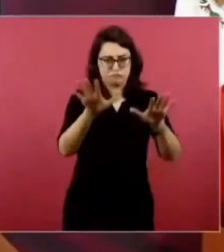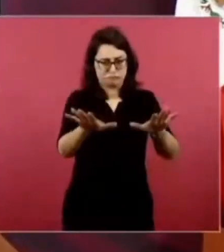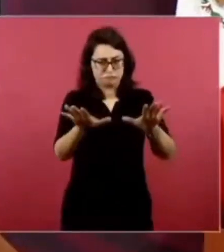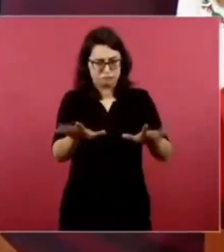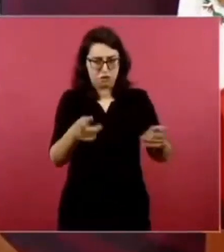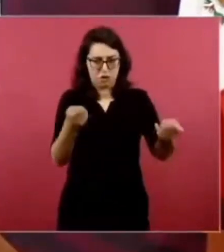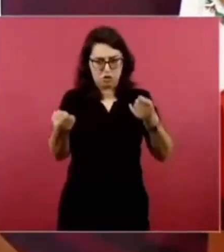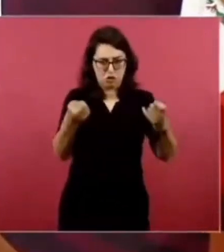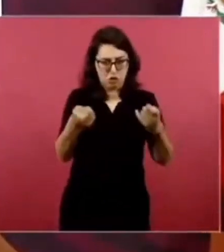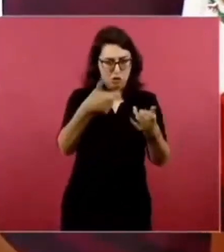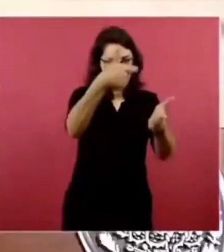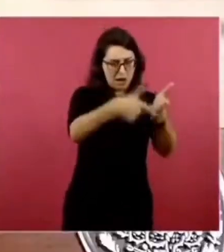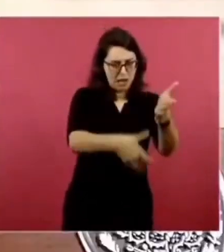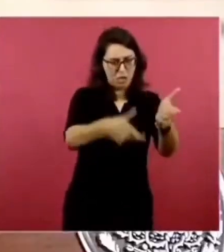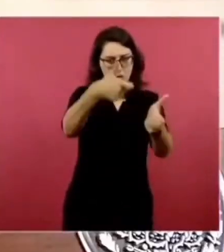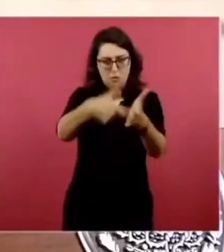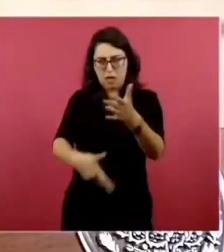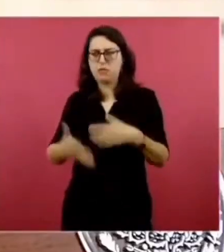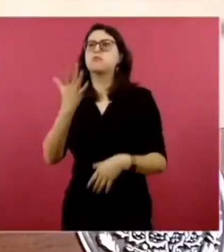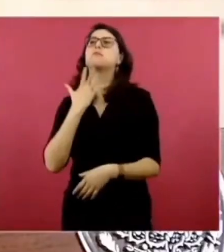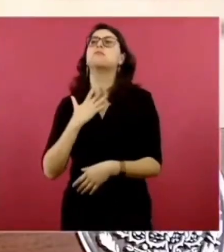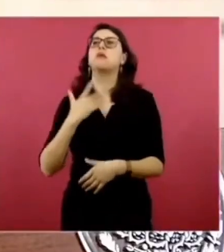las gasolinas,